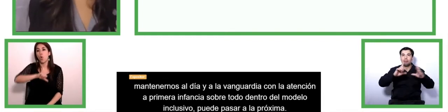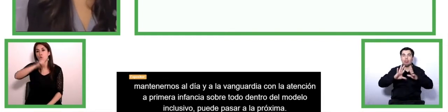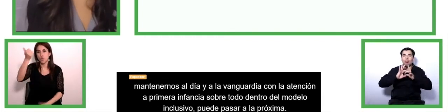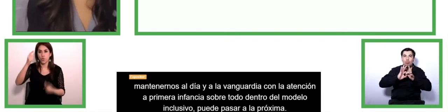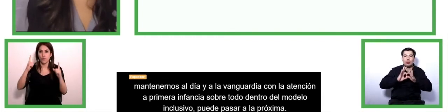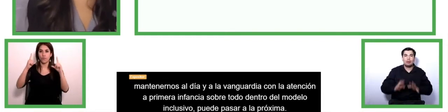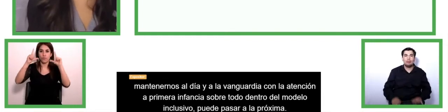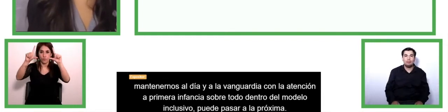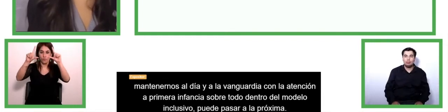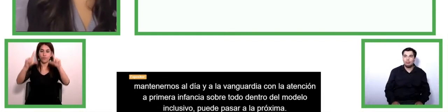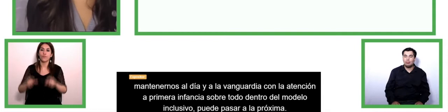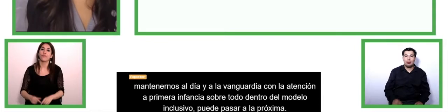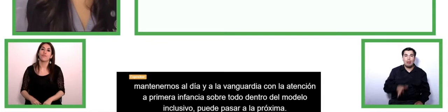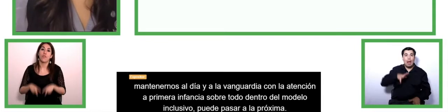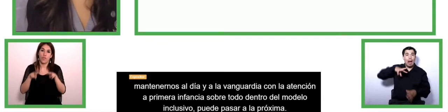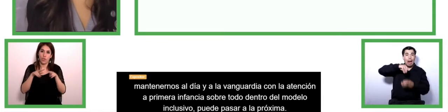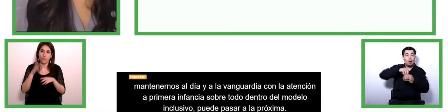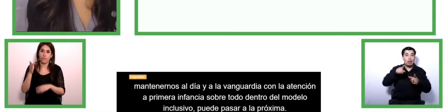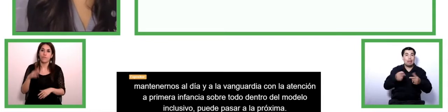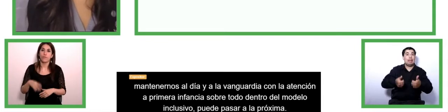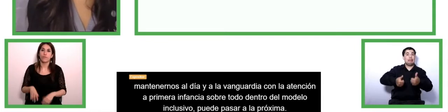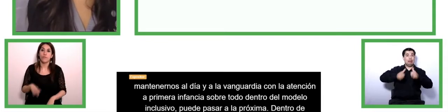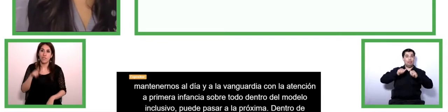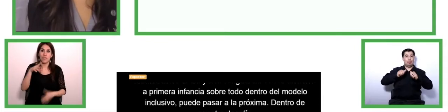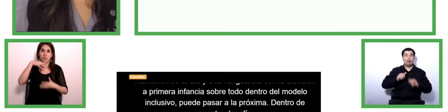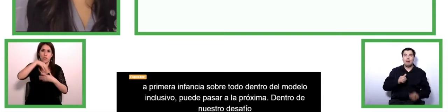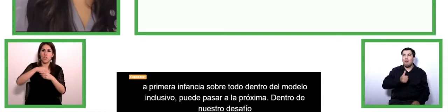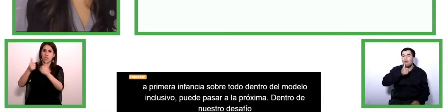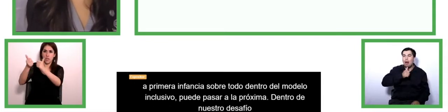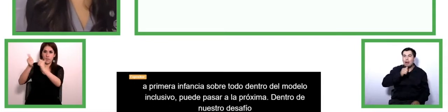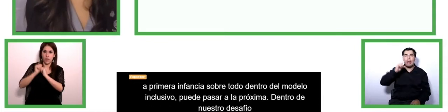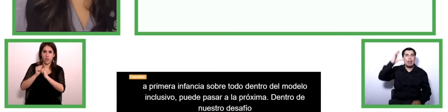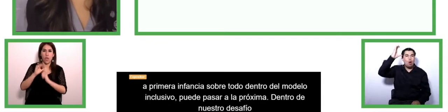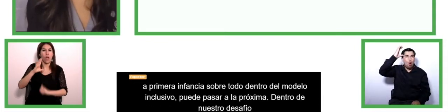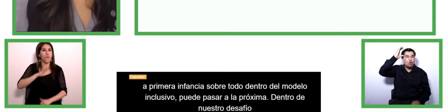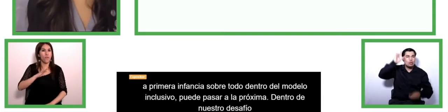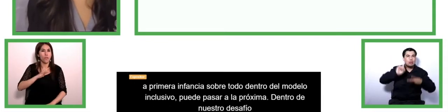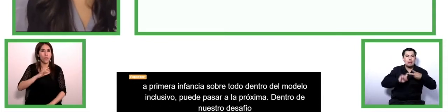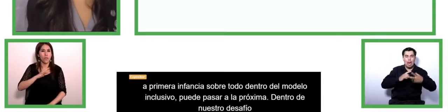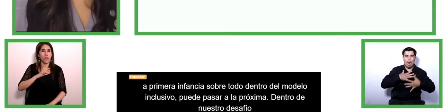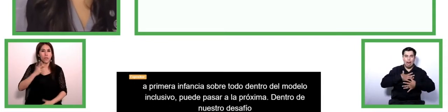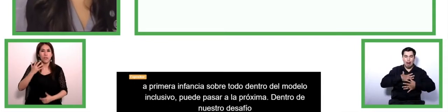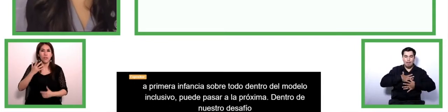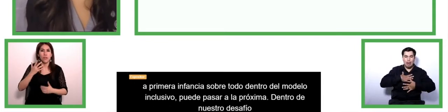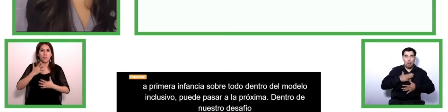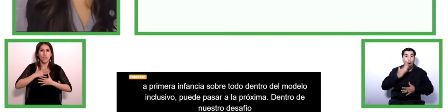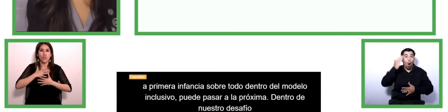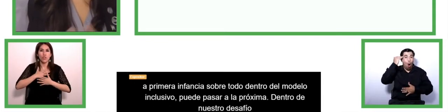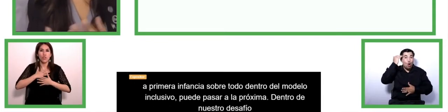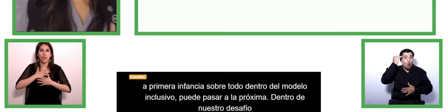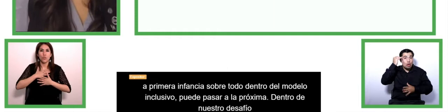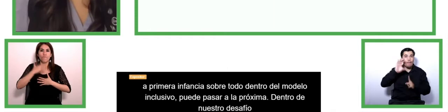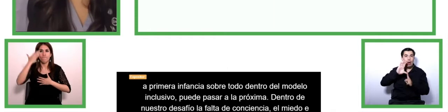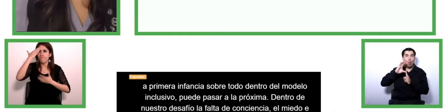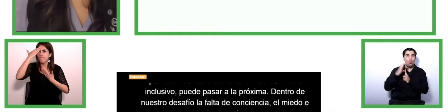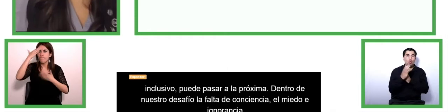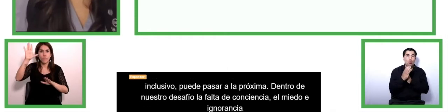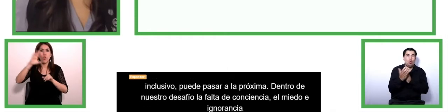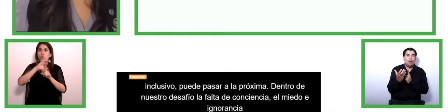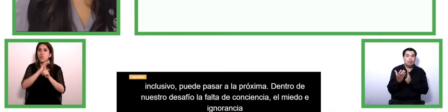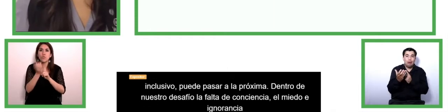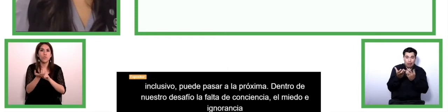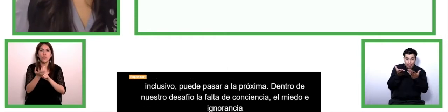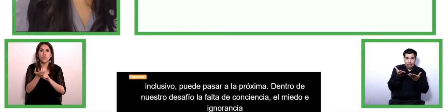Gracias. Dentro de nuestros desafíos, pues obviamente está la falta de conciencia, el miedo e ignorancia